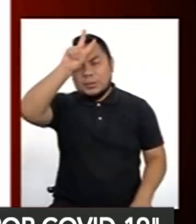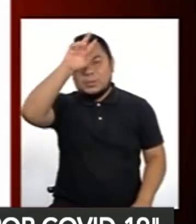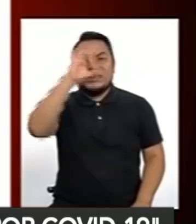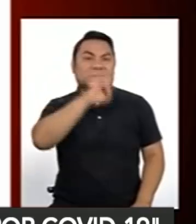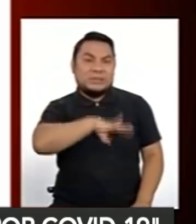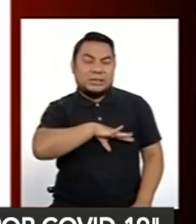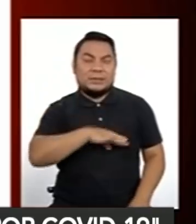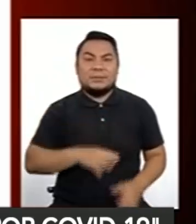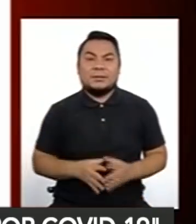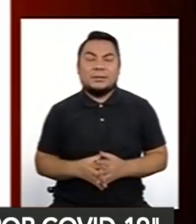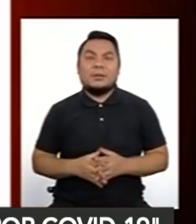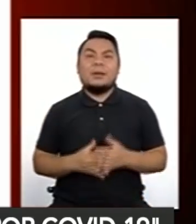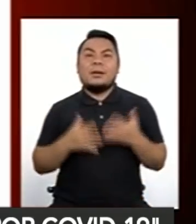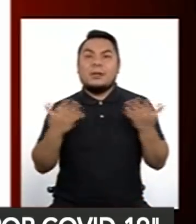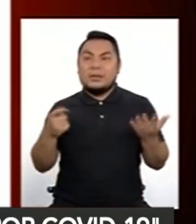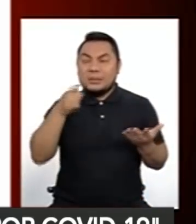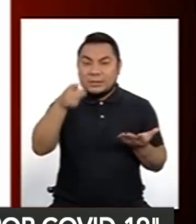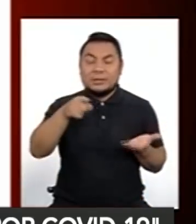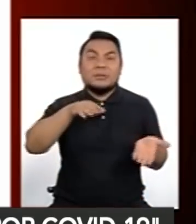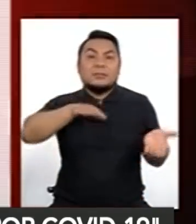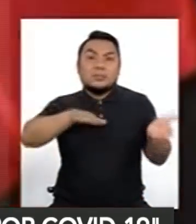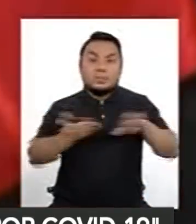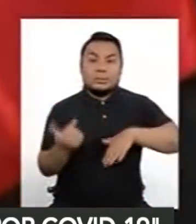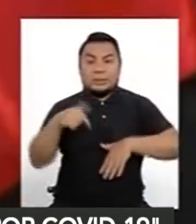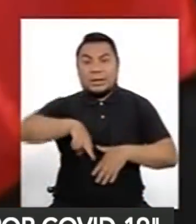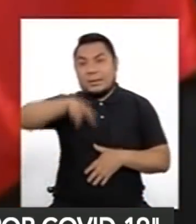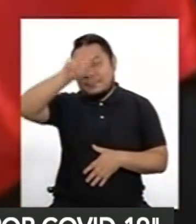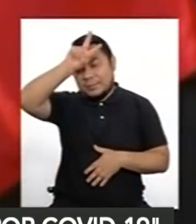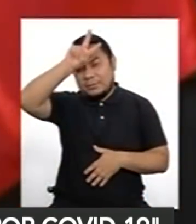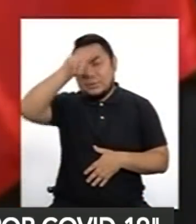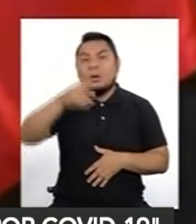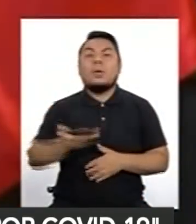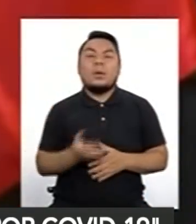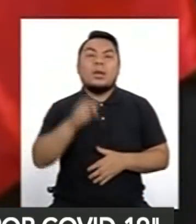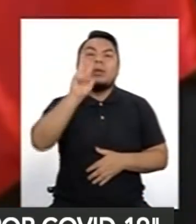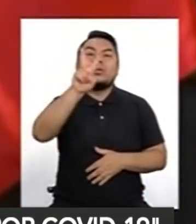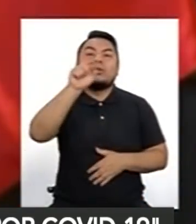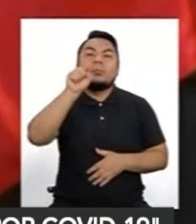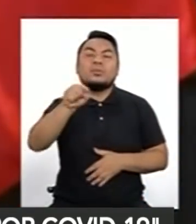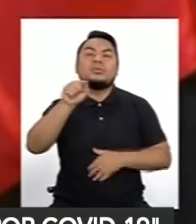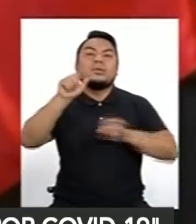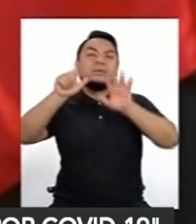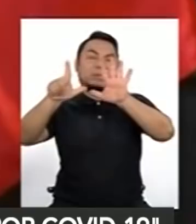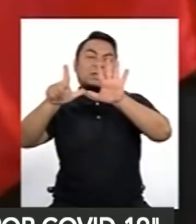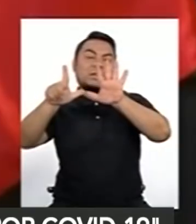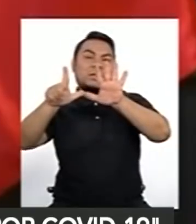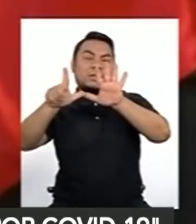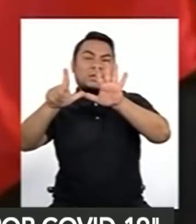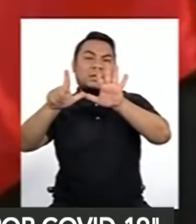Chile. Y la letalidad en nuestro país es de